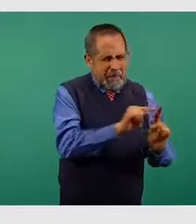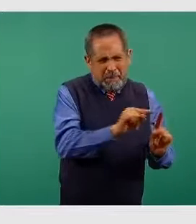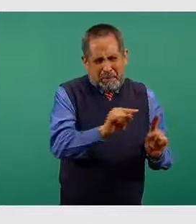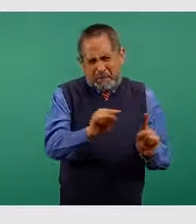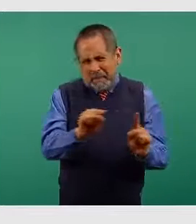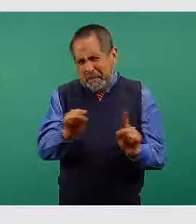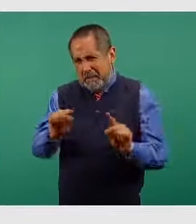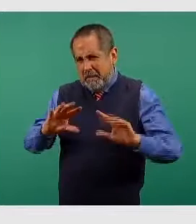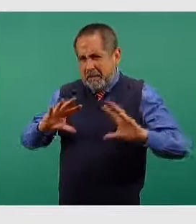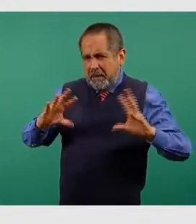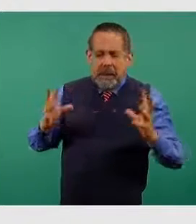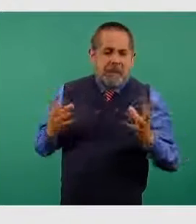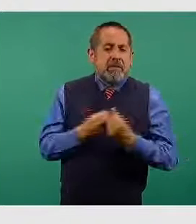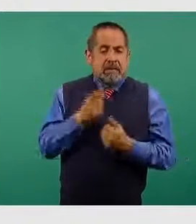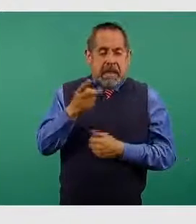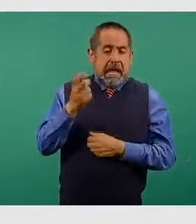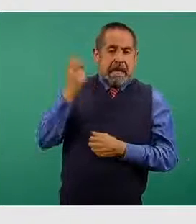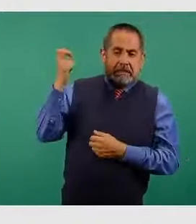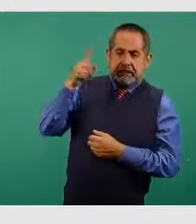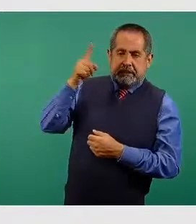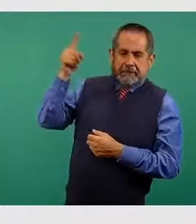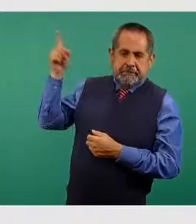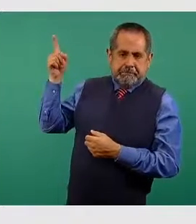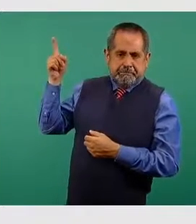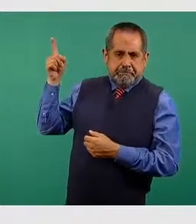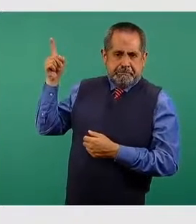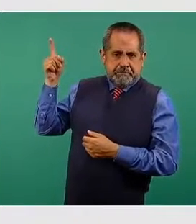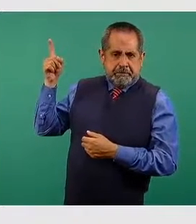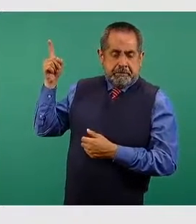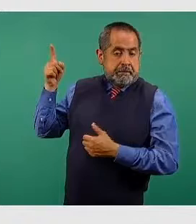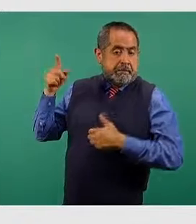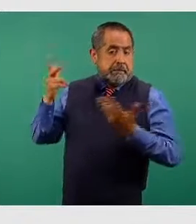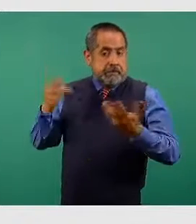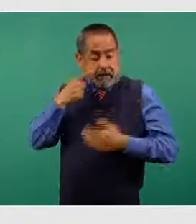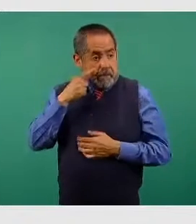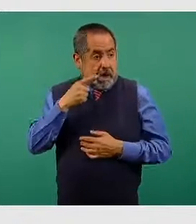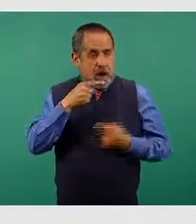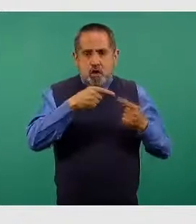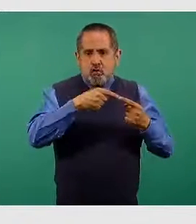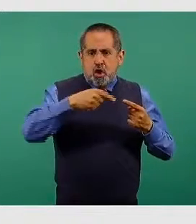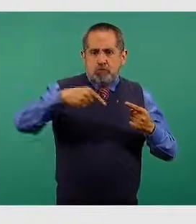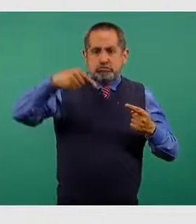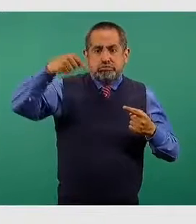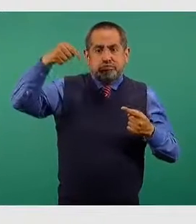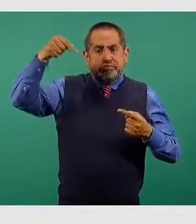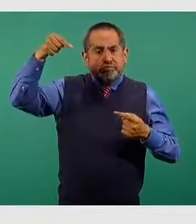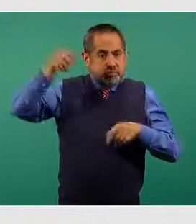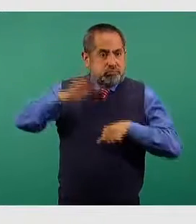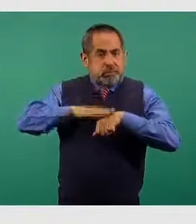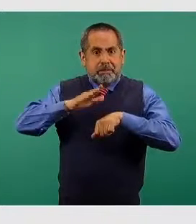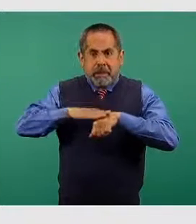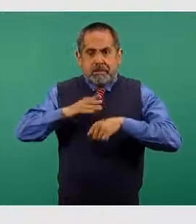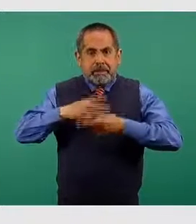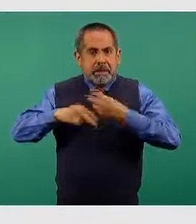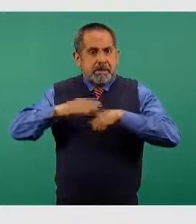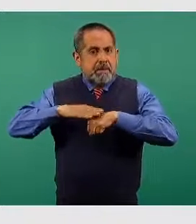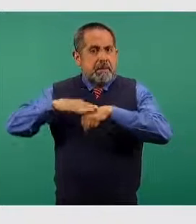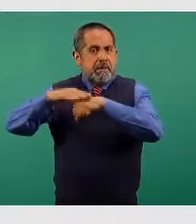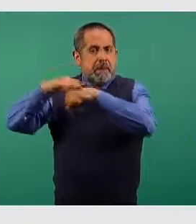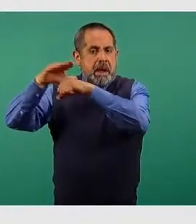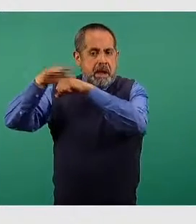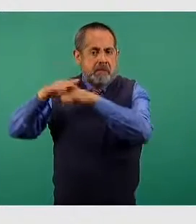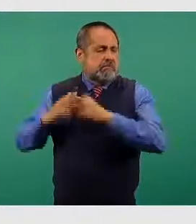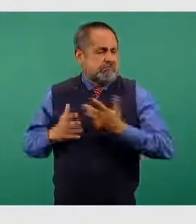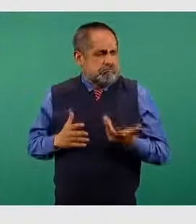arribado al país. Y bueno, podemos ver que la línea de avance acumulado pues continúa